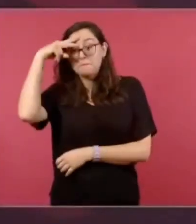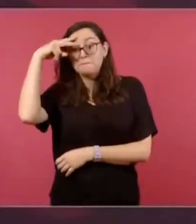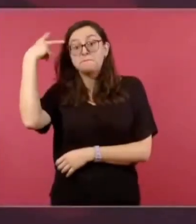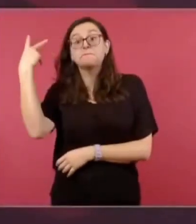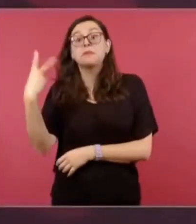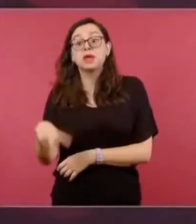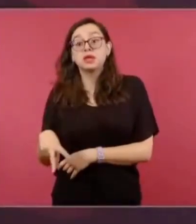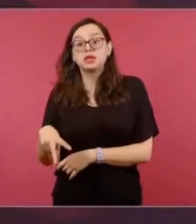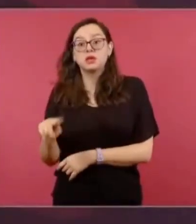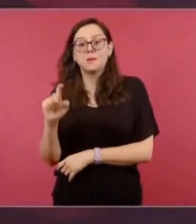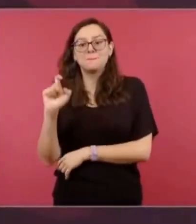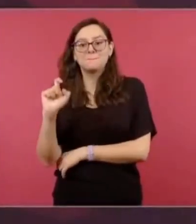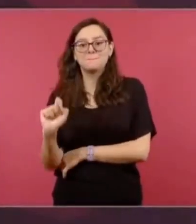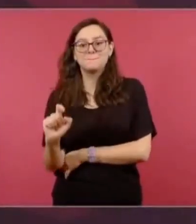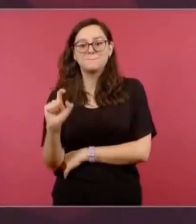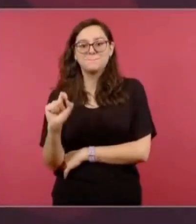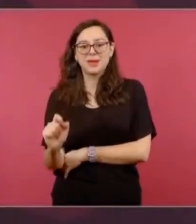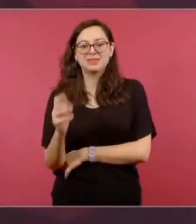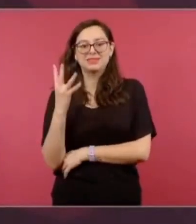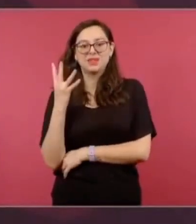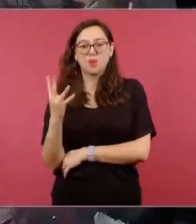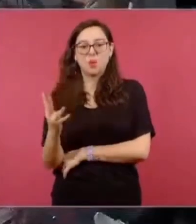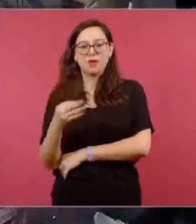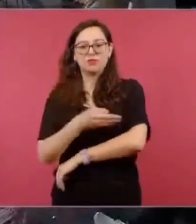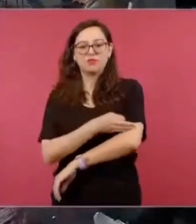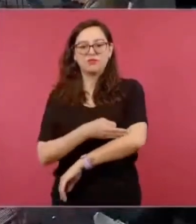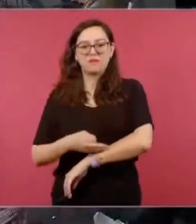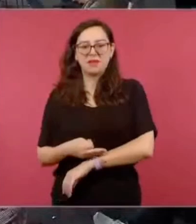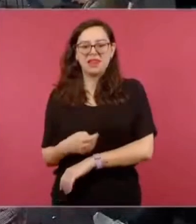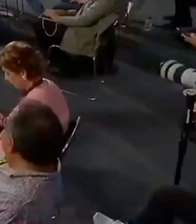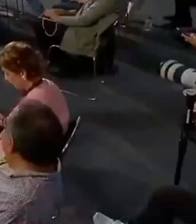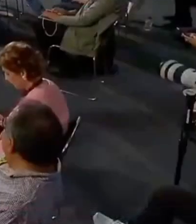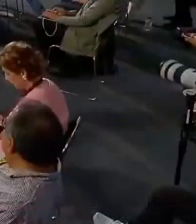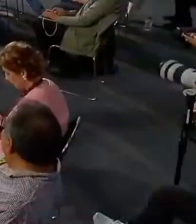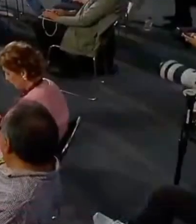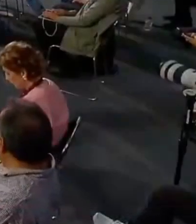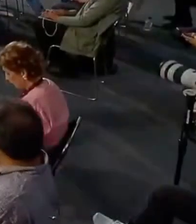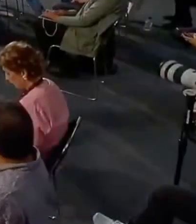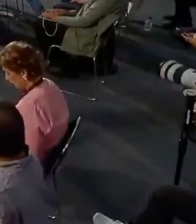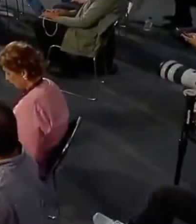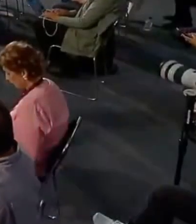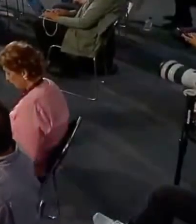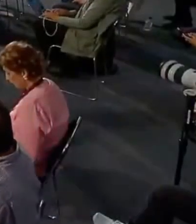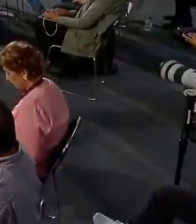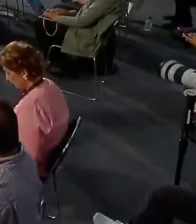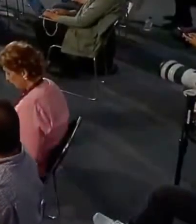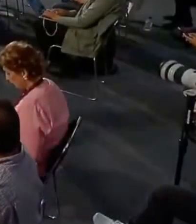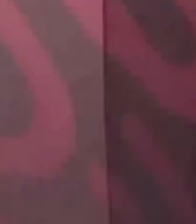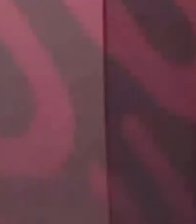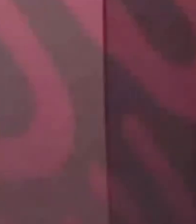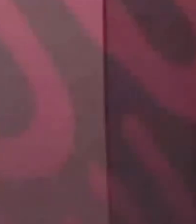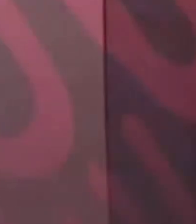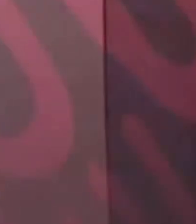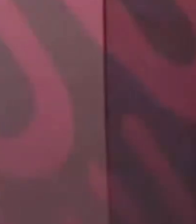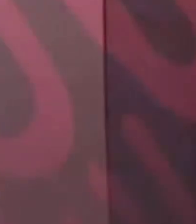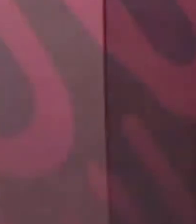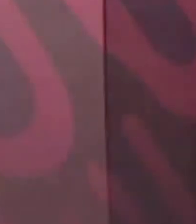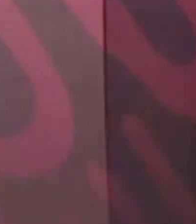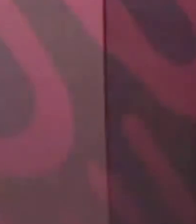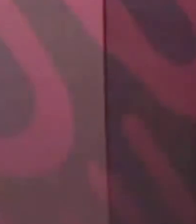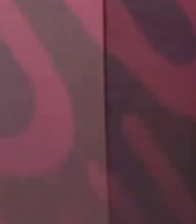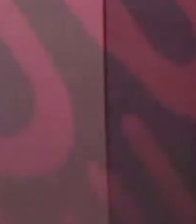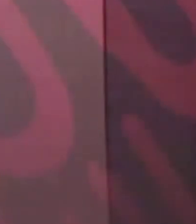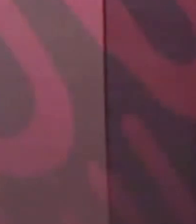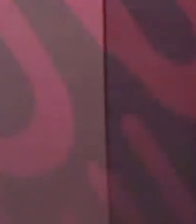que ya son 24 los multimillonarios, de 1 a 24, los que